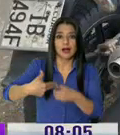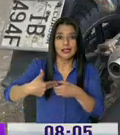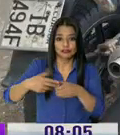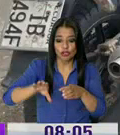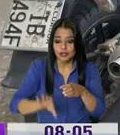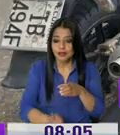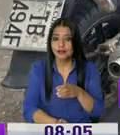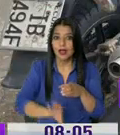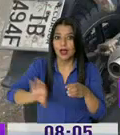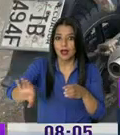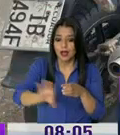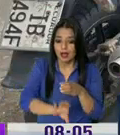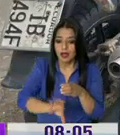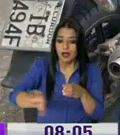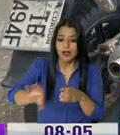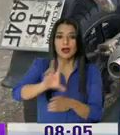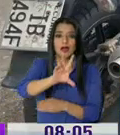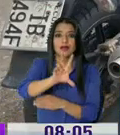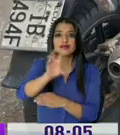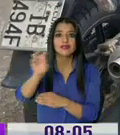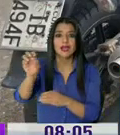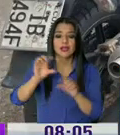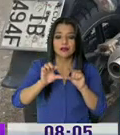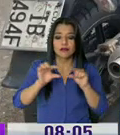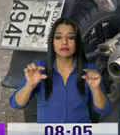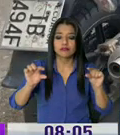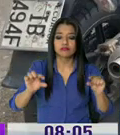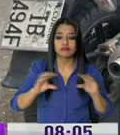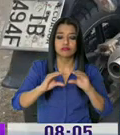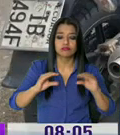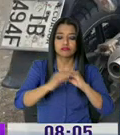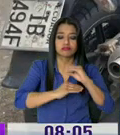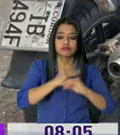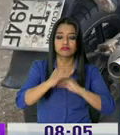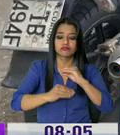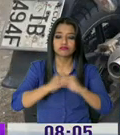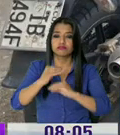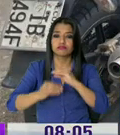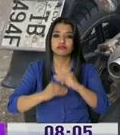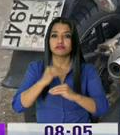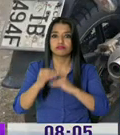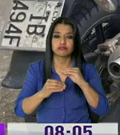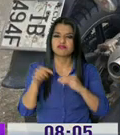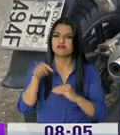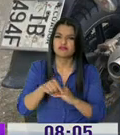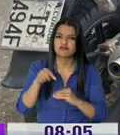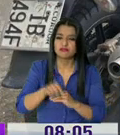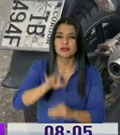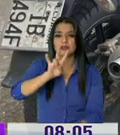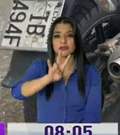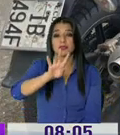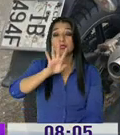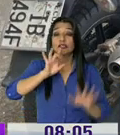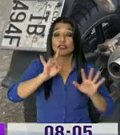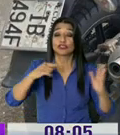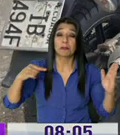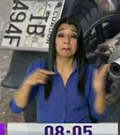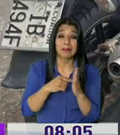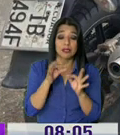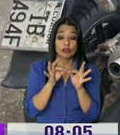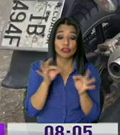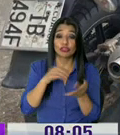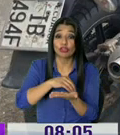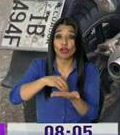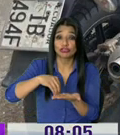combustible 30 paquetes de sustancias estupefacientes envueltas en plástico que contenían 78 mil dosis